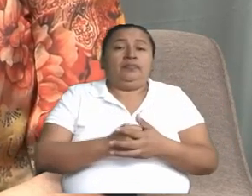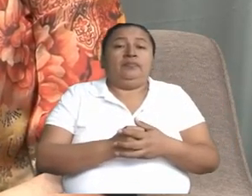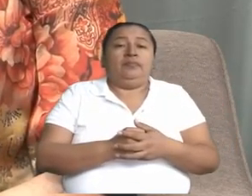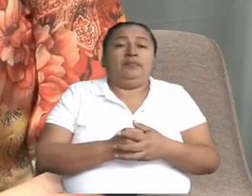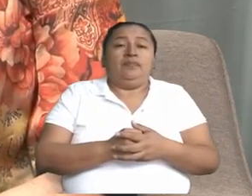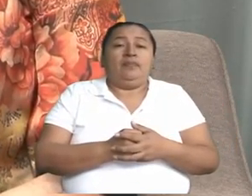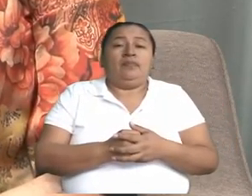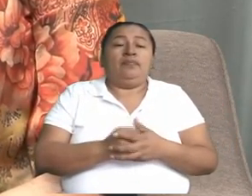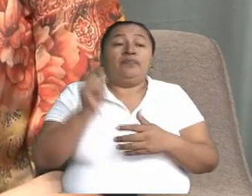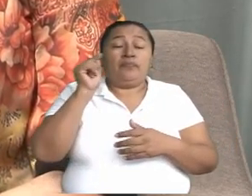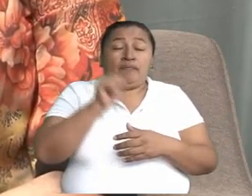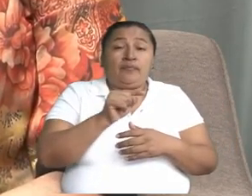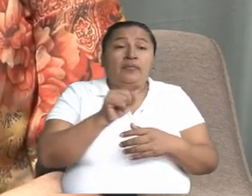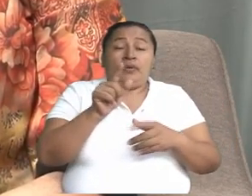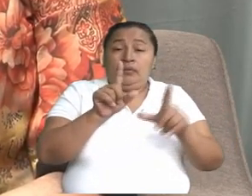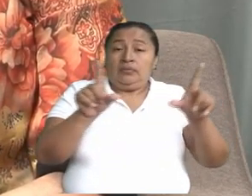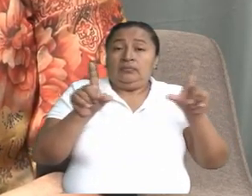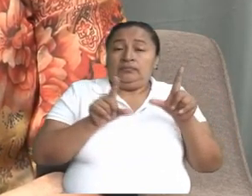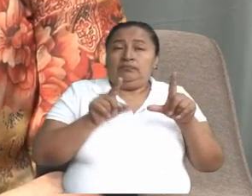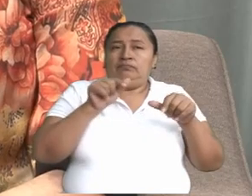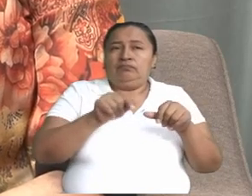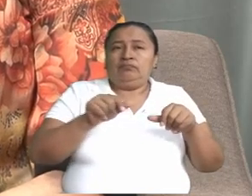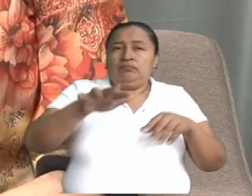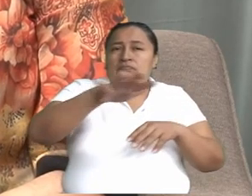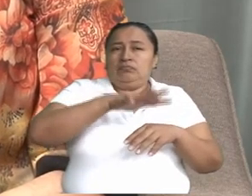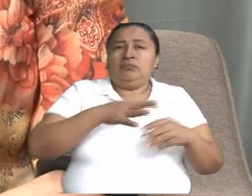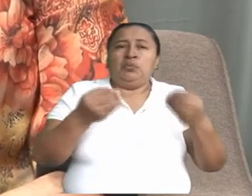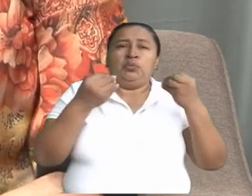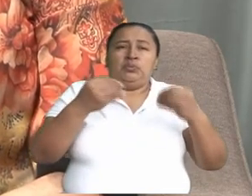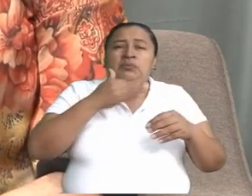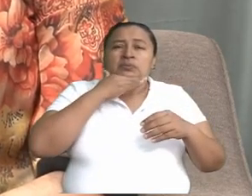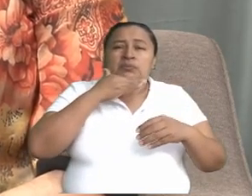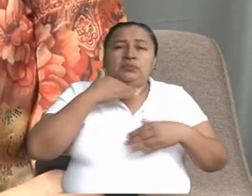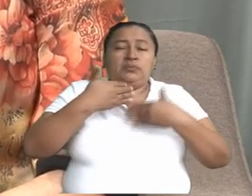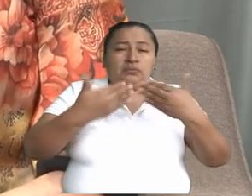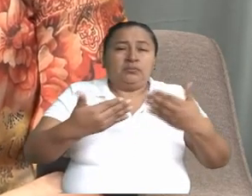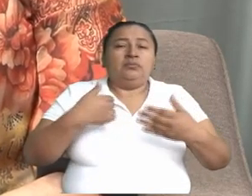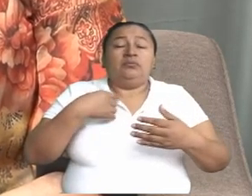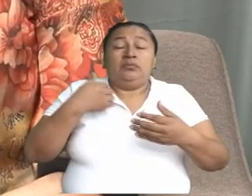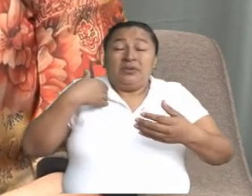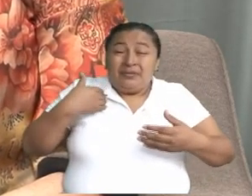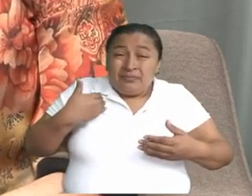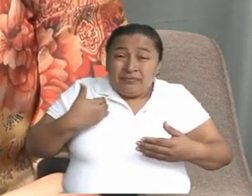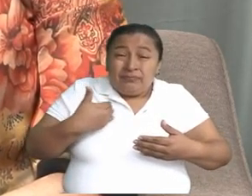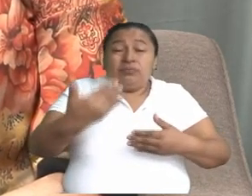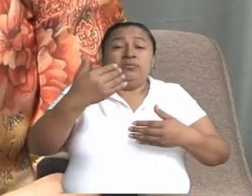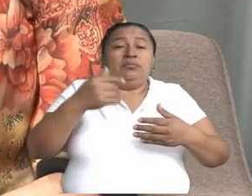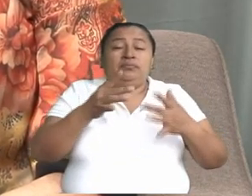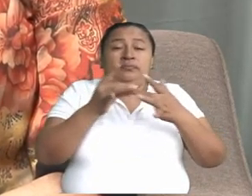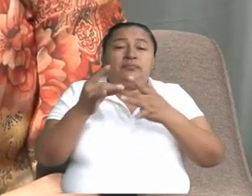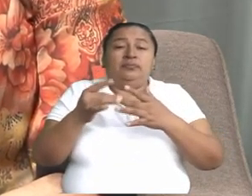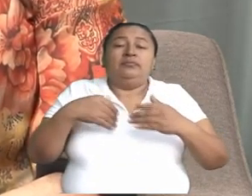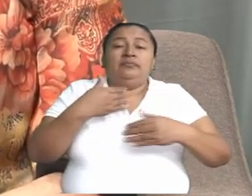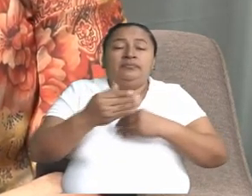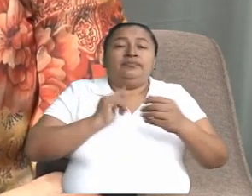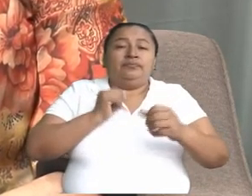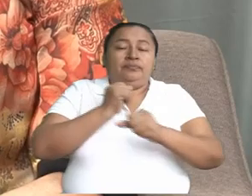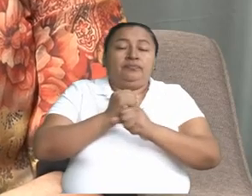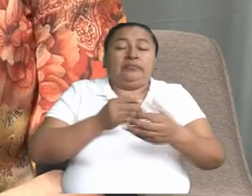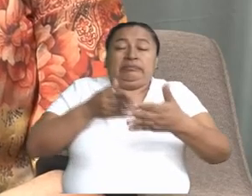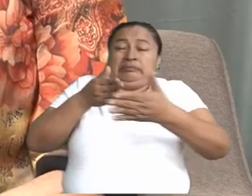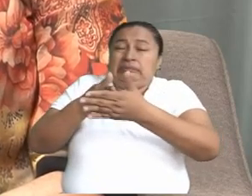un ambiente muy difícil por la ofensiva precisamente del imperio para